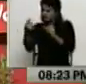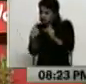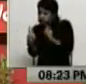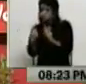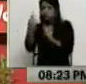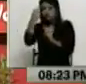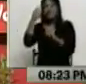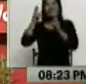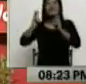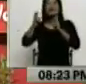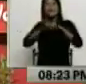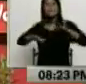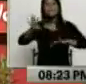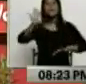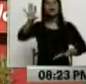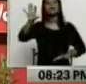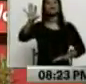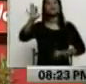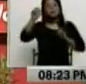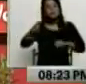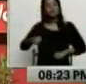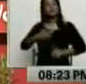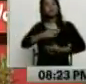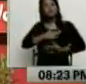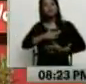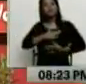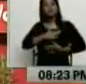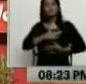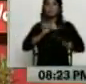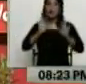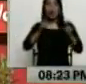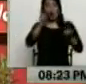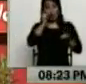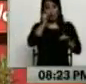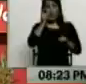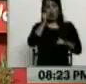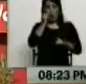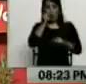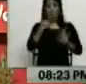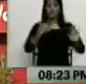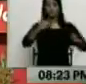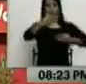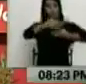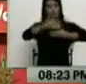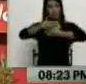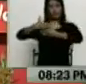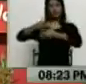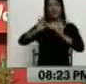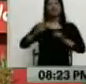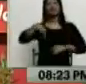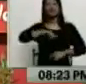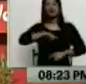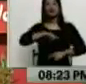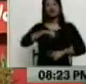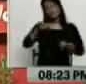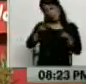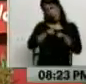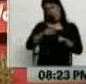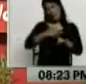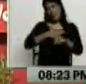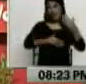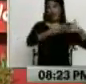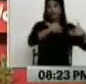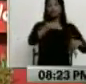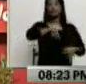patria supo mantener la discreción así como salvando las distancias por supuesto nosotros estuvimos 10 años en los cuarteles